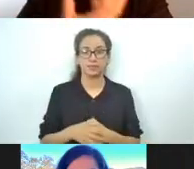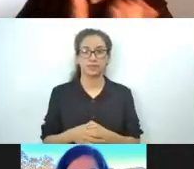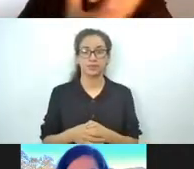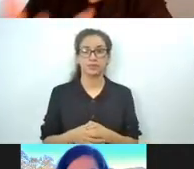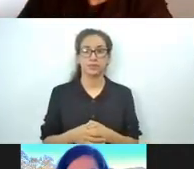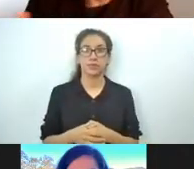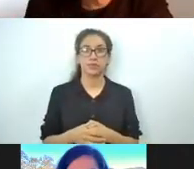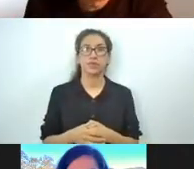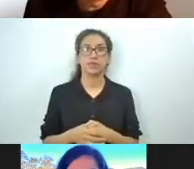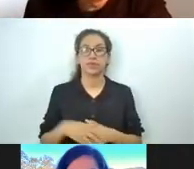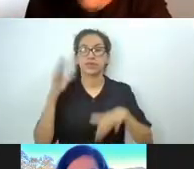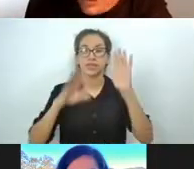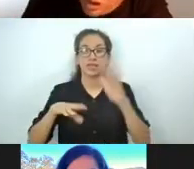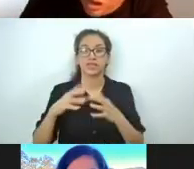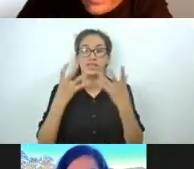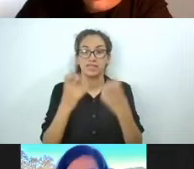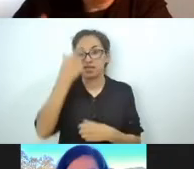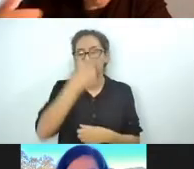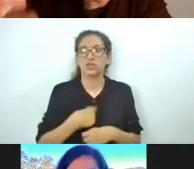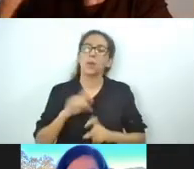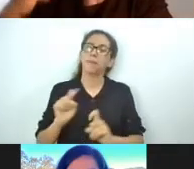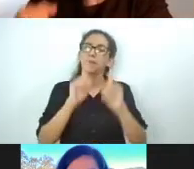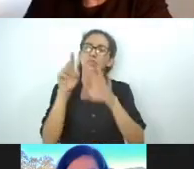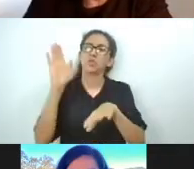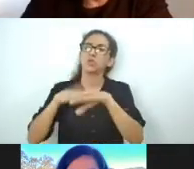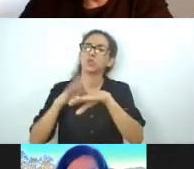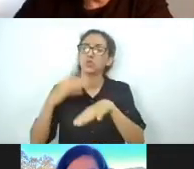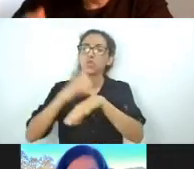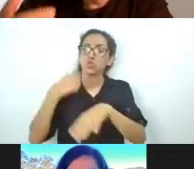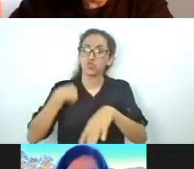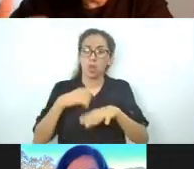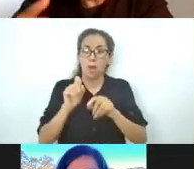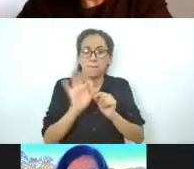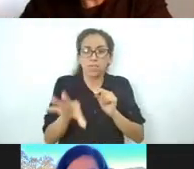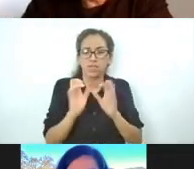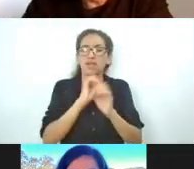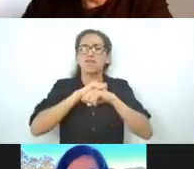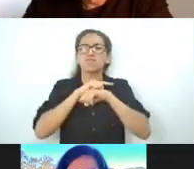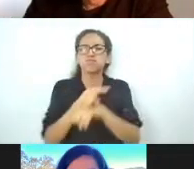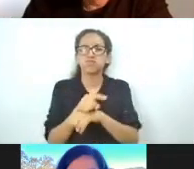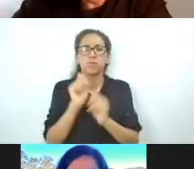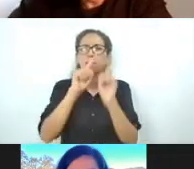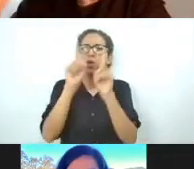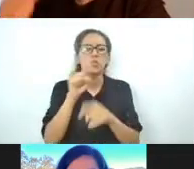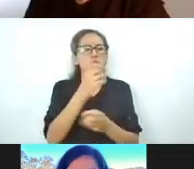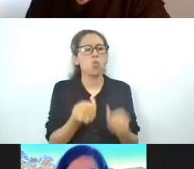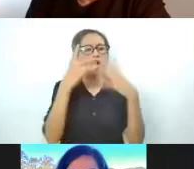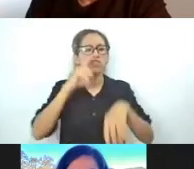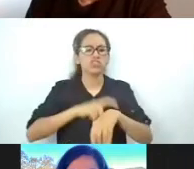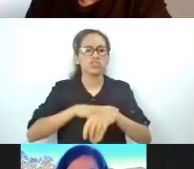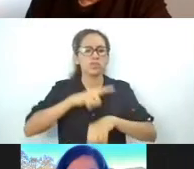el paciente que llega a la consulta dice, mire, yo eyaculo muy rápido. Y cuando uno le dice, ¿y cuánto tiempo demoras? 10